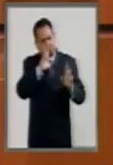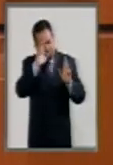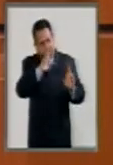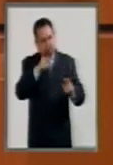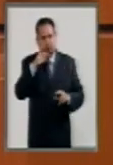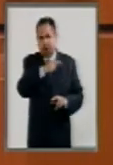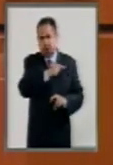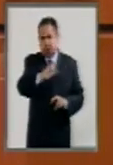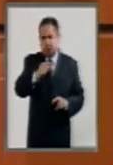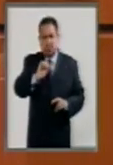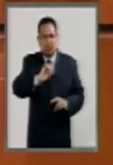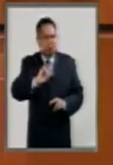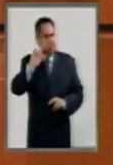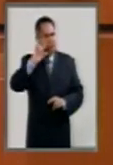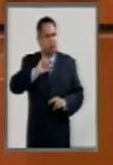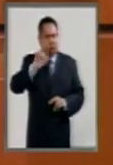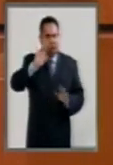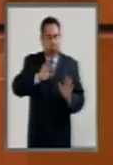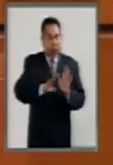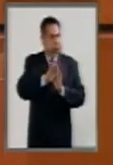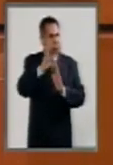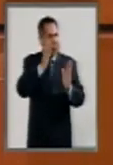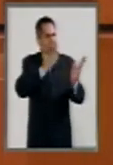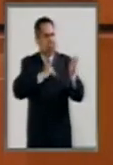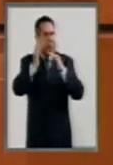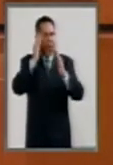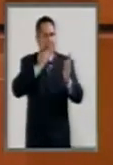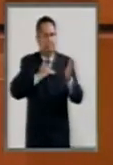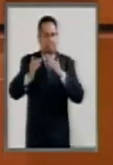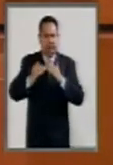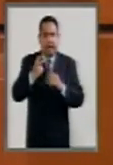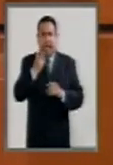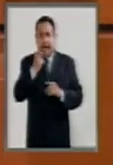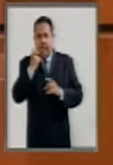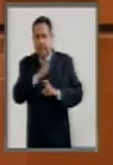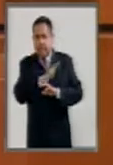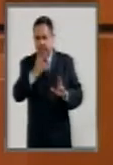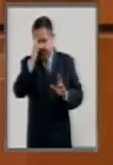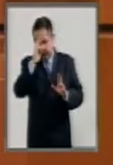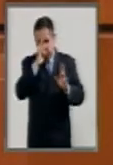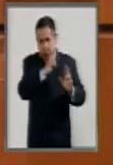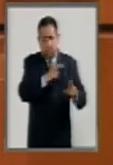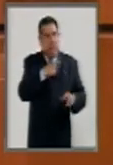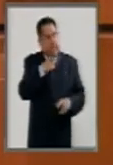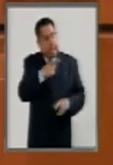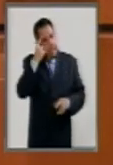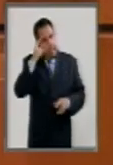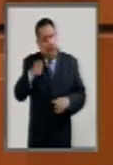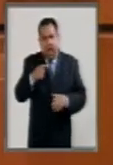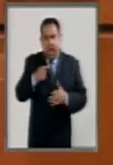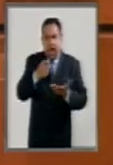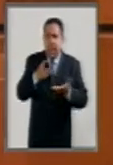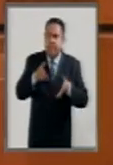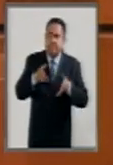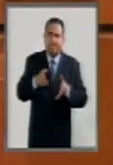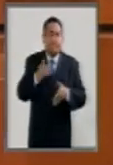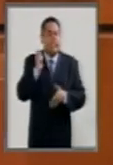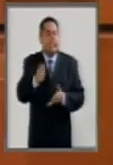se pudiesen distinguir por su trayectoria precisamente en este camino